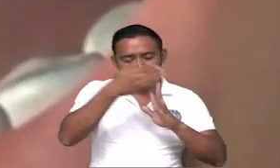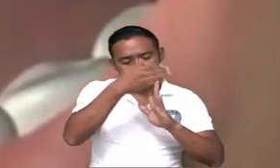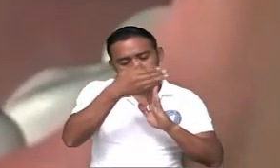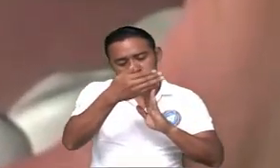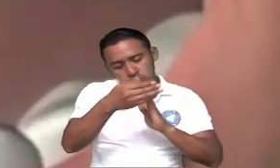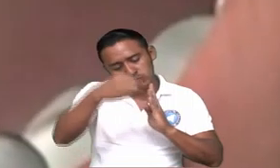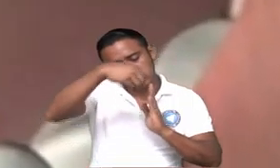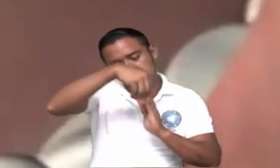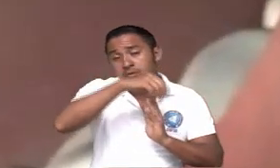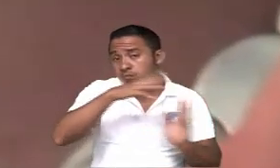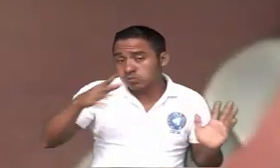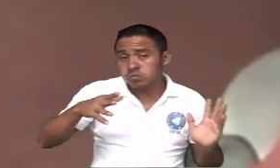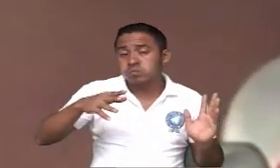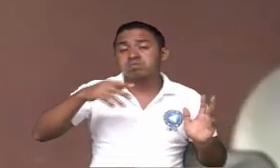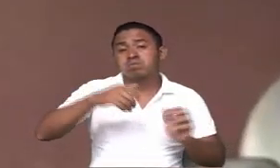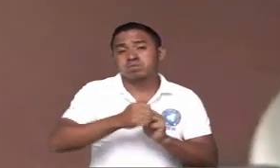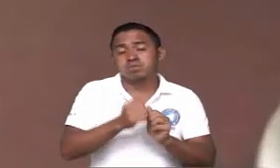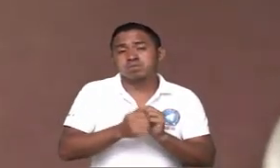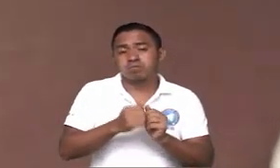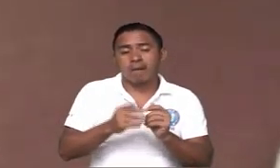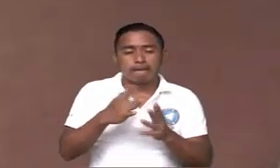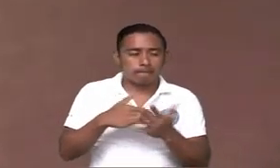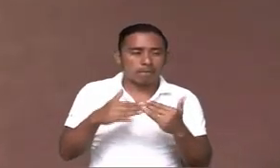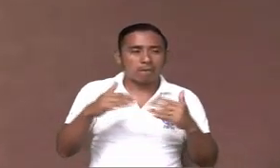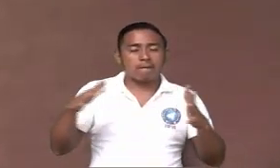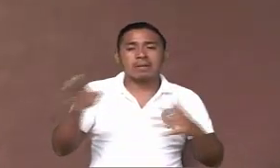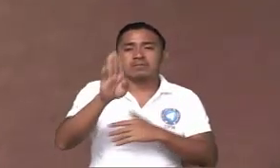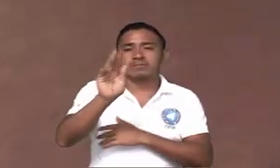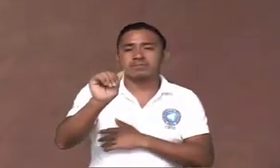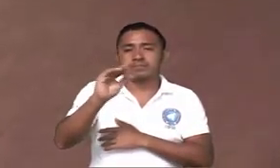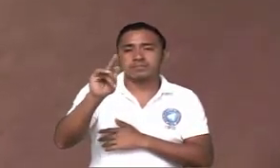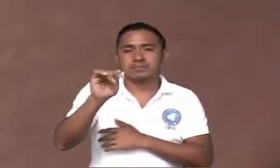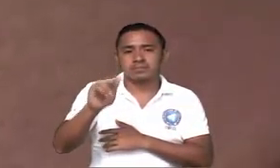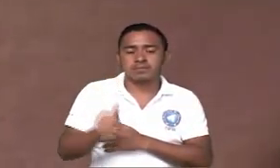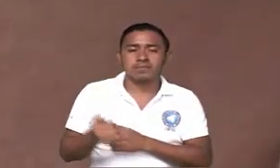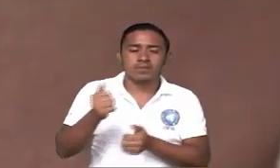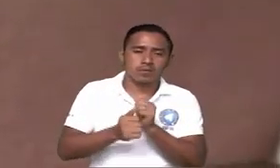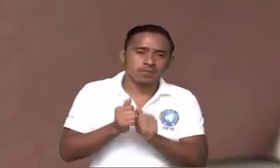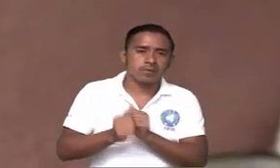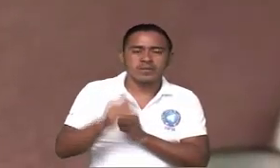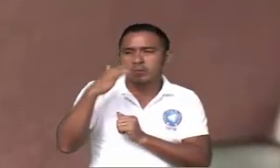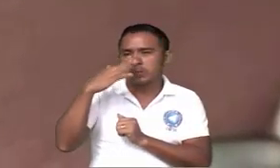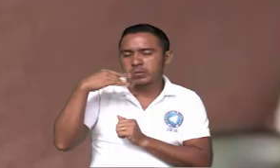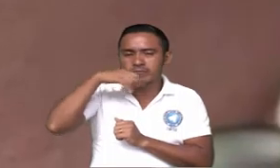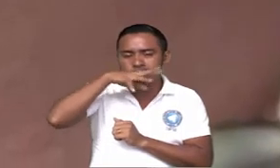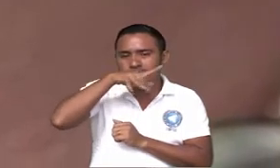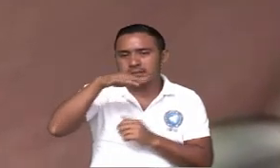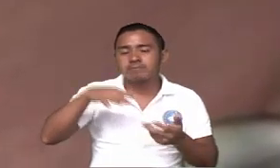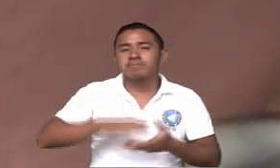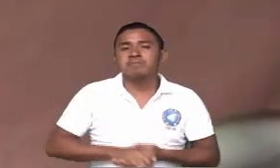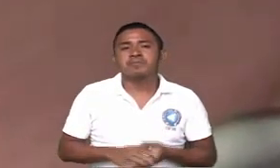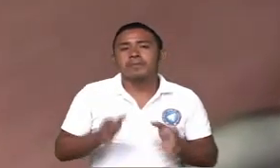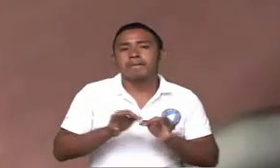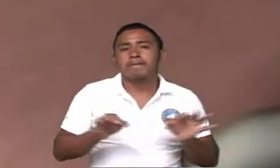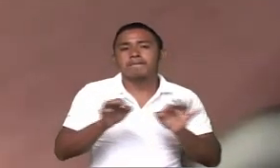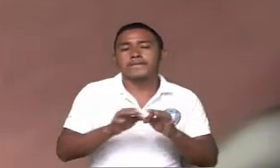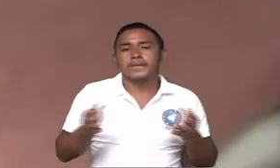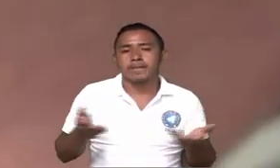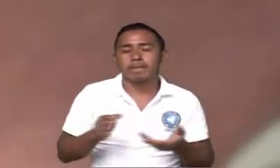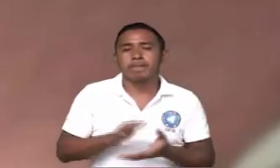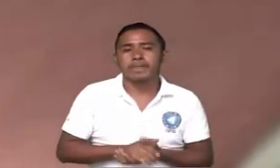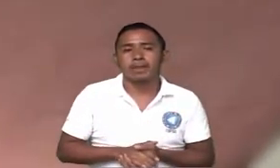y el crecimiento de bacterias, y favorece lo que es el mal aliento. Entonces, lo importante es que